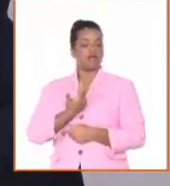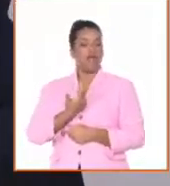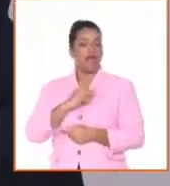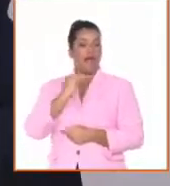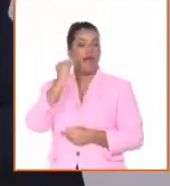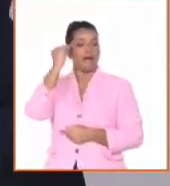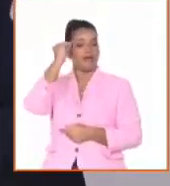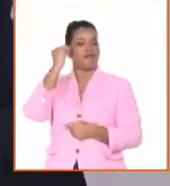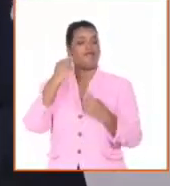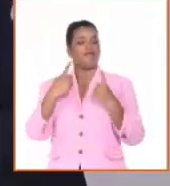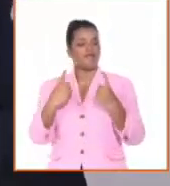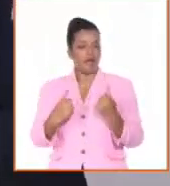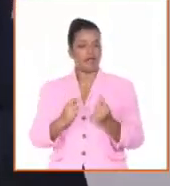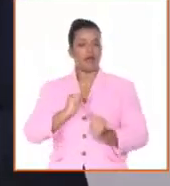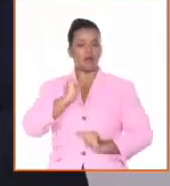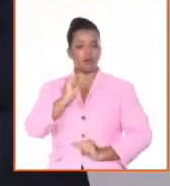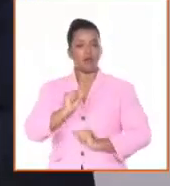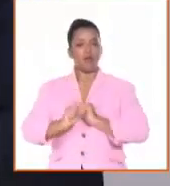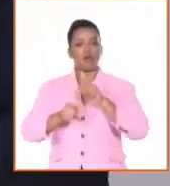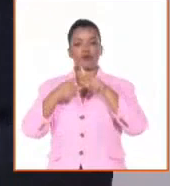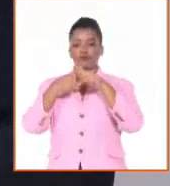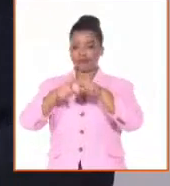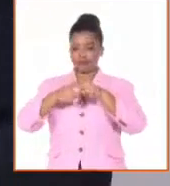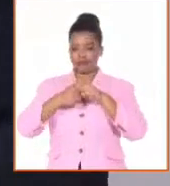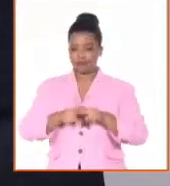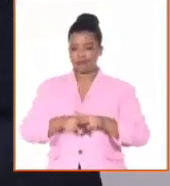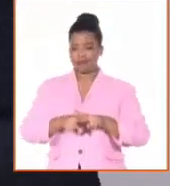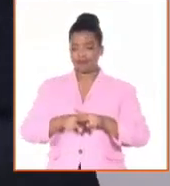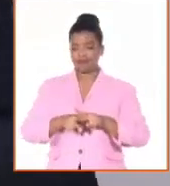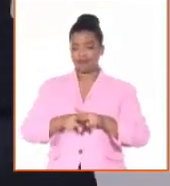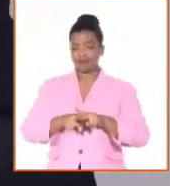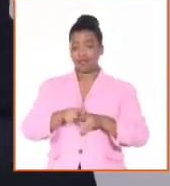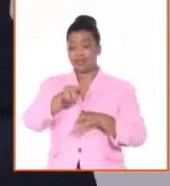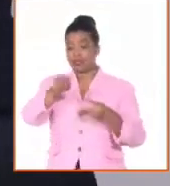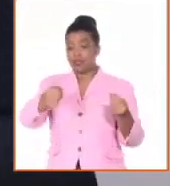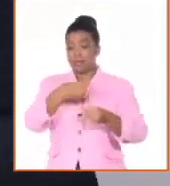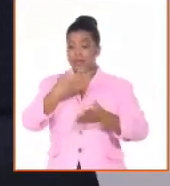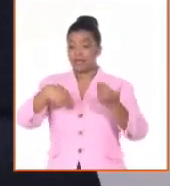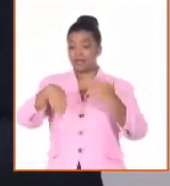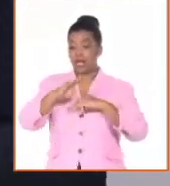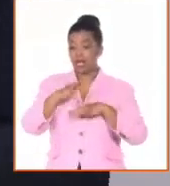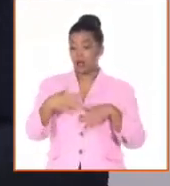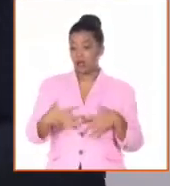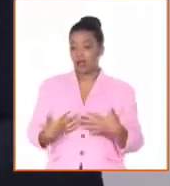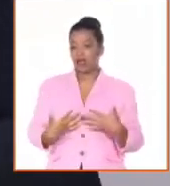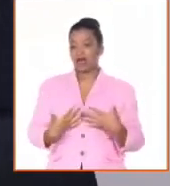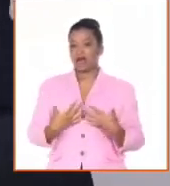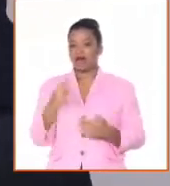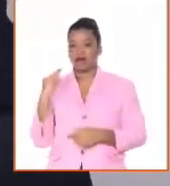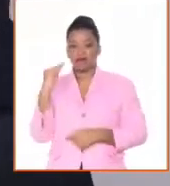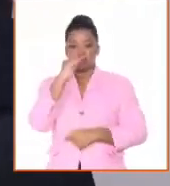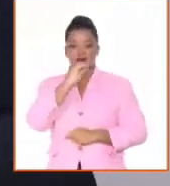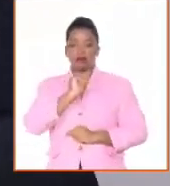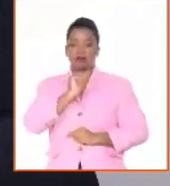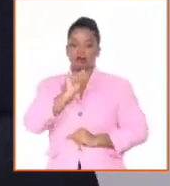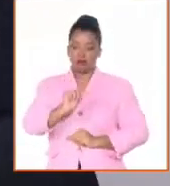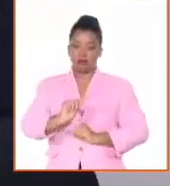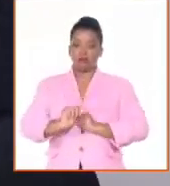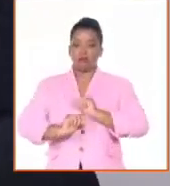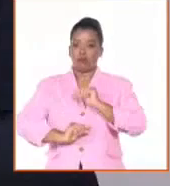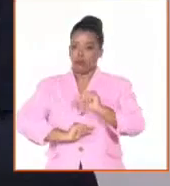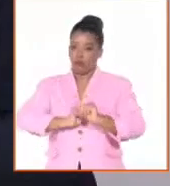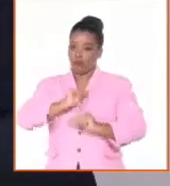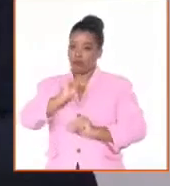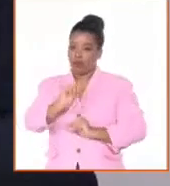decíamos que la transformación digital del ministerio es una estrategia en y en esa construcción participan